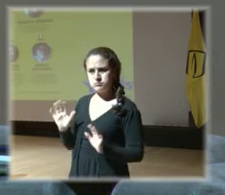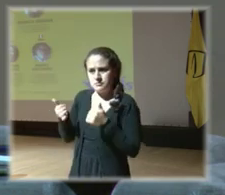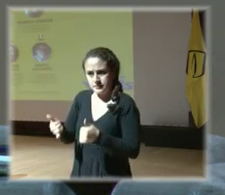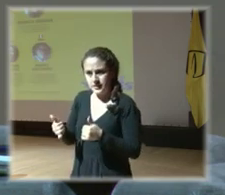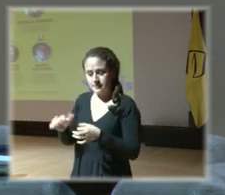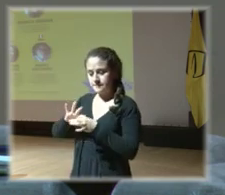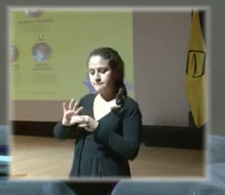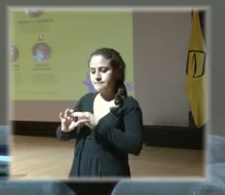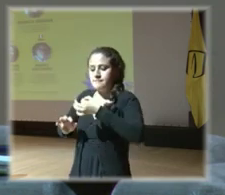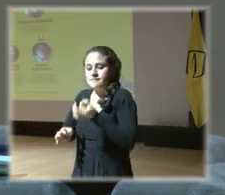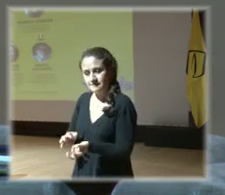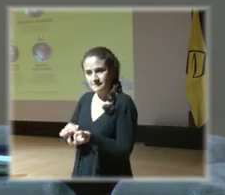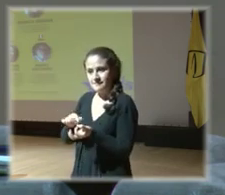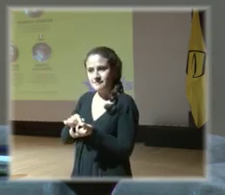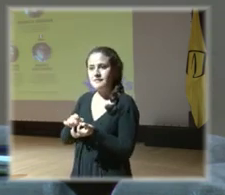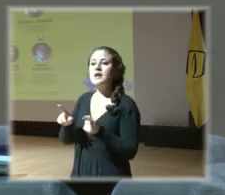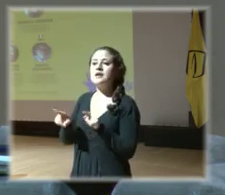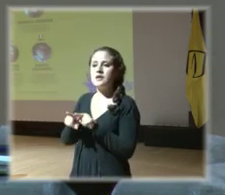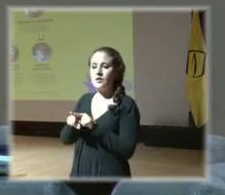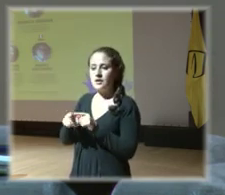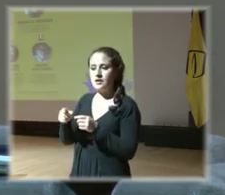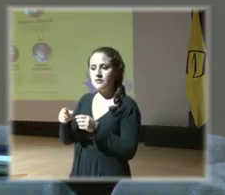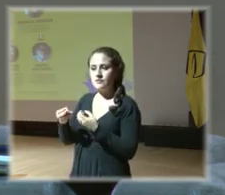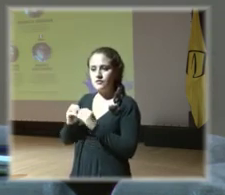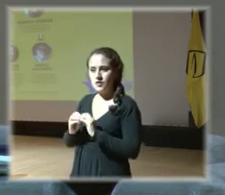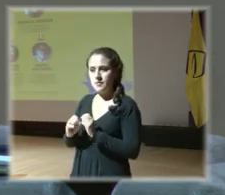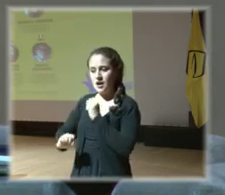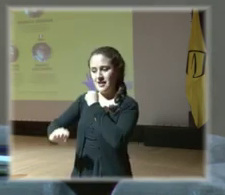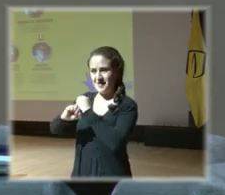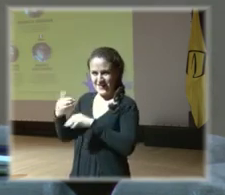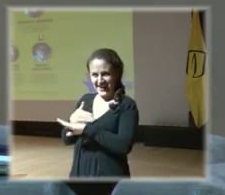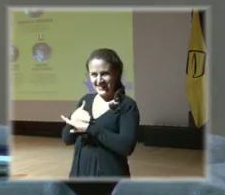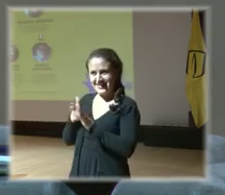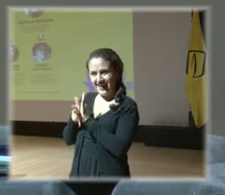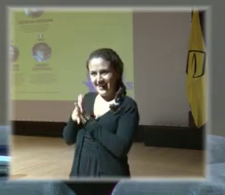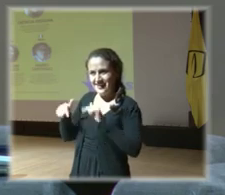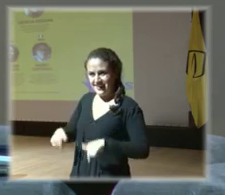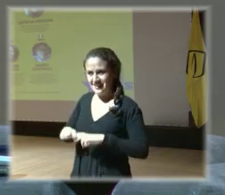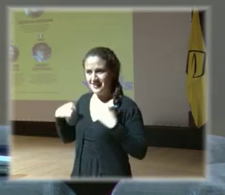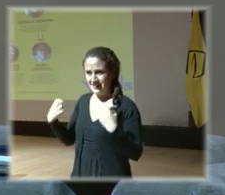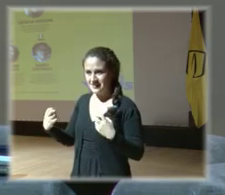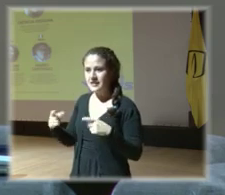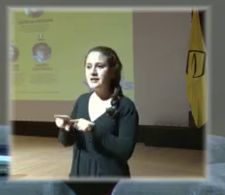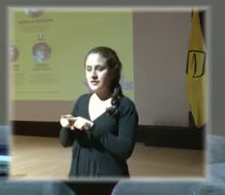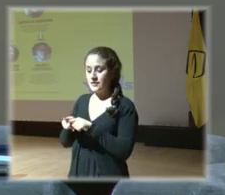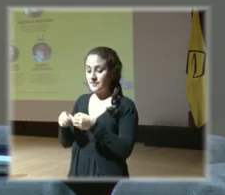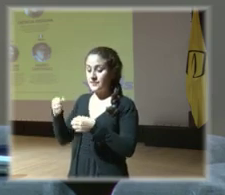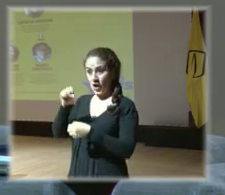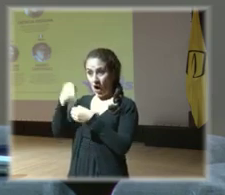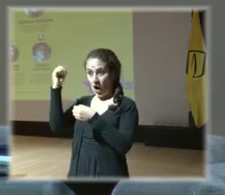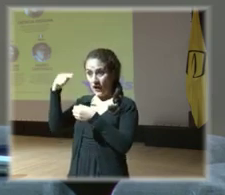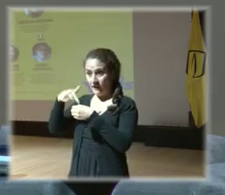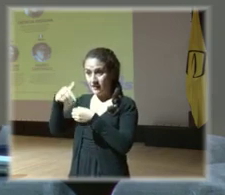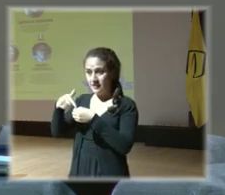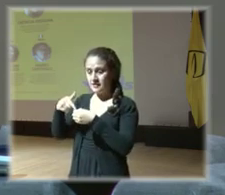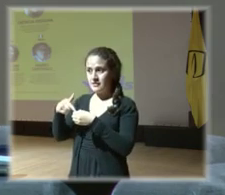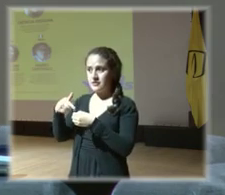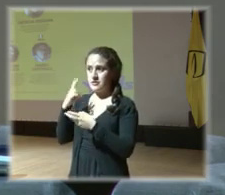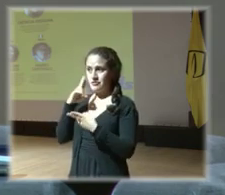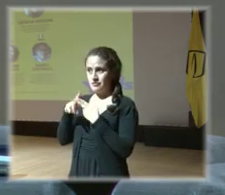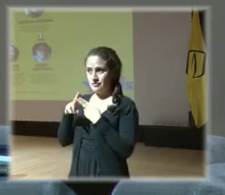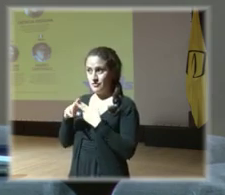vuelta y tenemos el sistema de apoyos que viene mencionado aquí. Este modelo, esta moneda de oro, que yo conozca, hoy